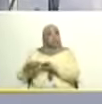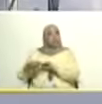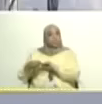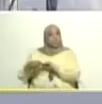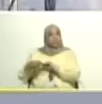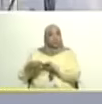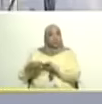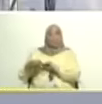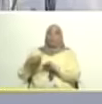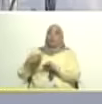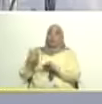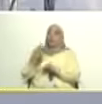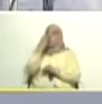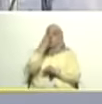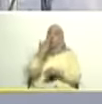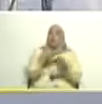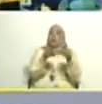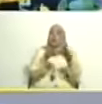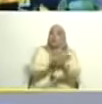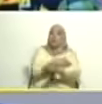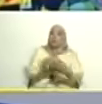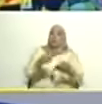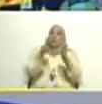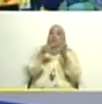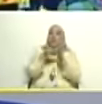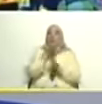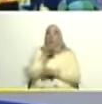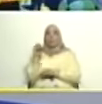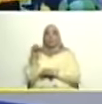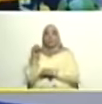Llegamos a muchos hogares, 7.600.000.